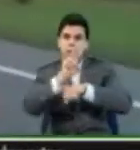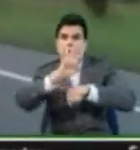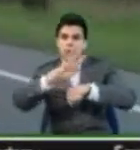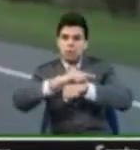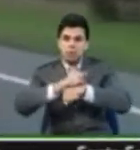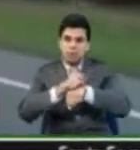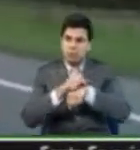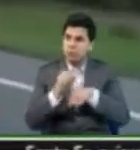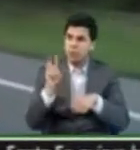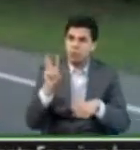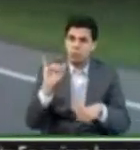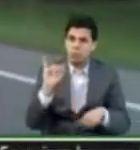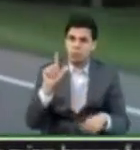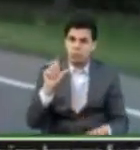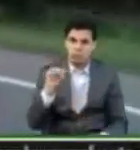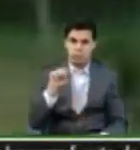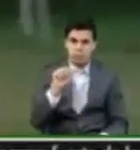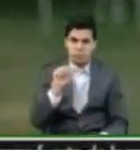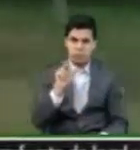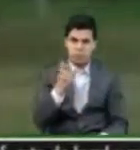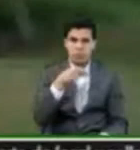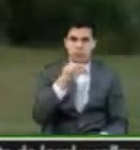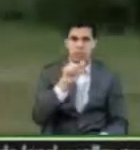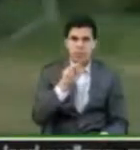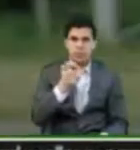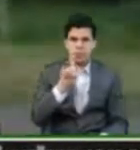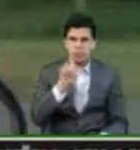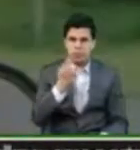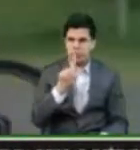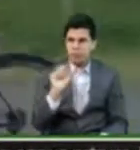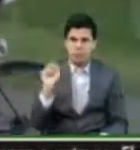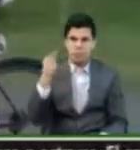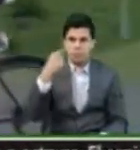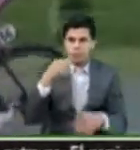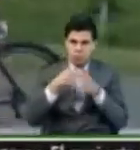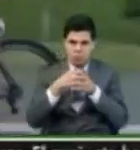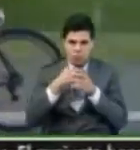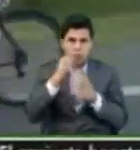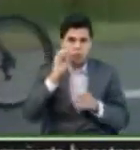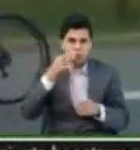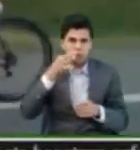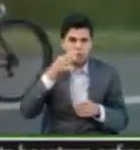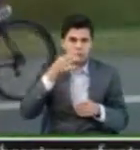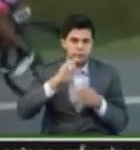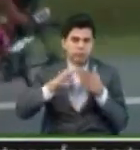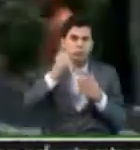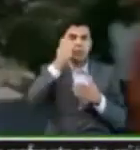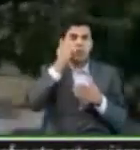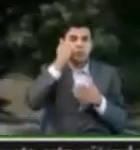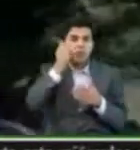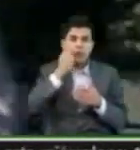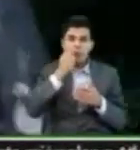segundos, Wilmar Paredes es el nuevo líder de la carrera. El corredor del Manzana Postobón se impuso al sprint y dejó sin opciones a